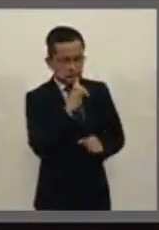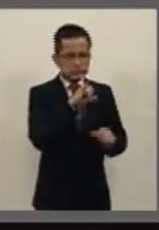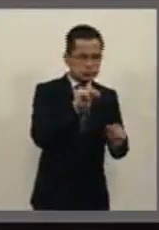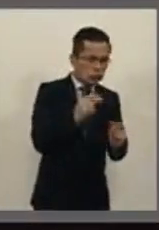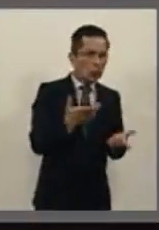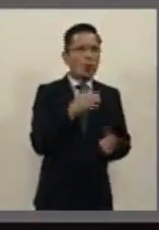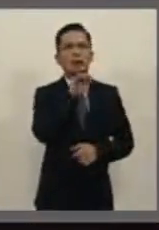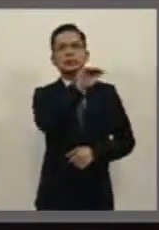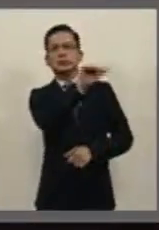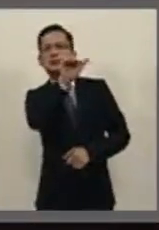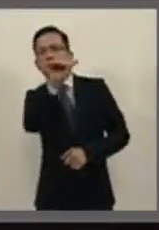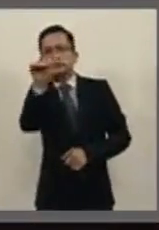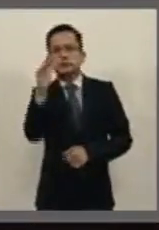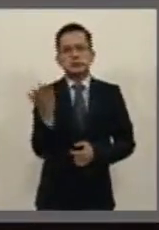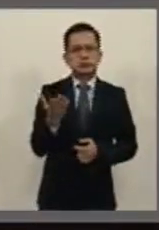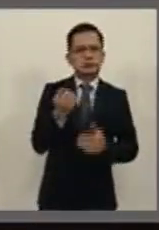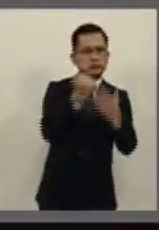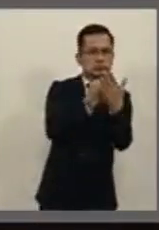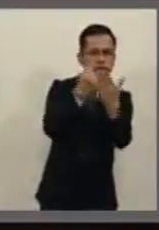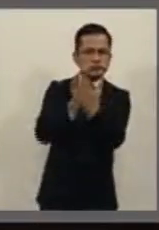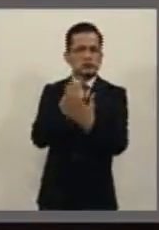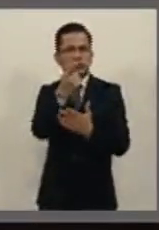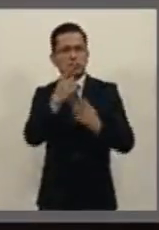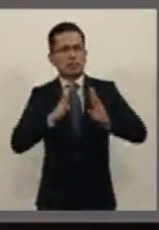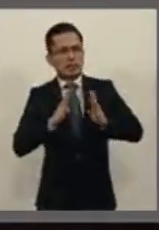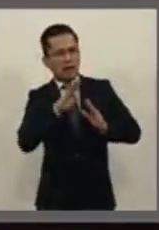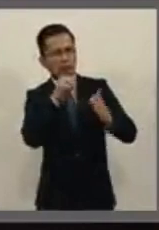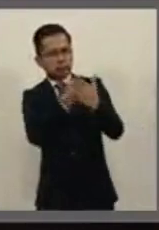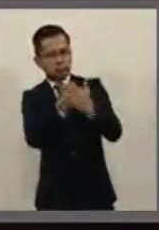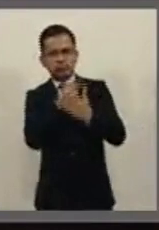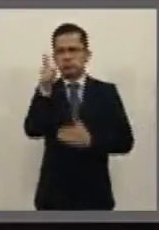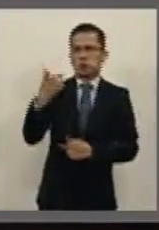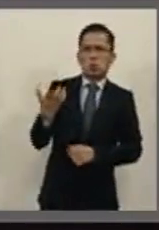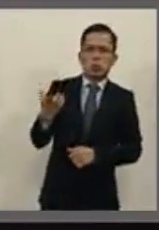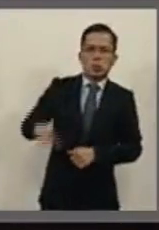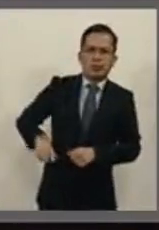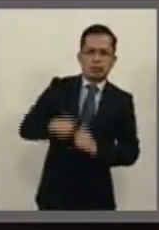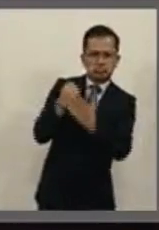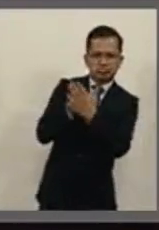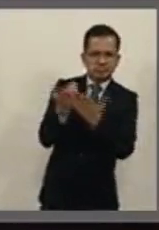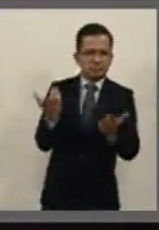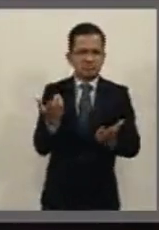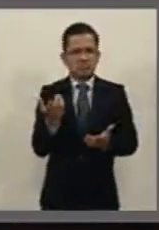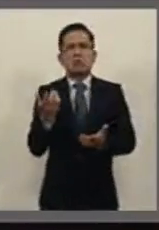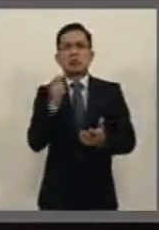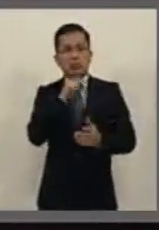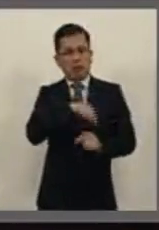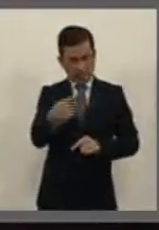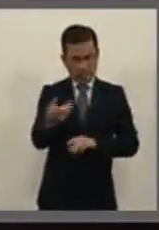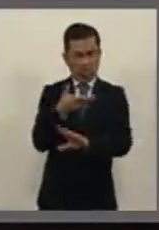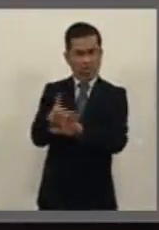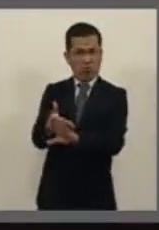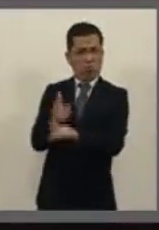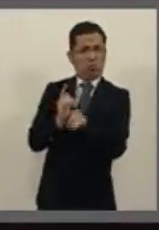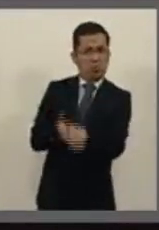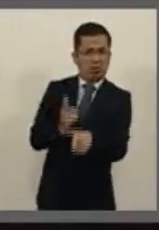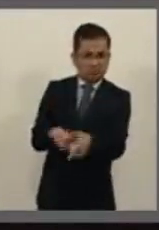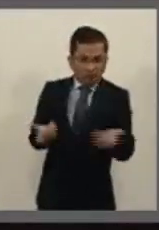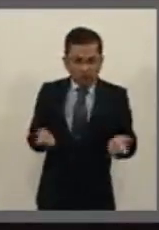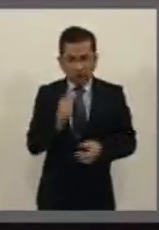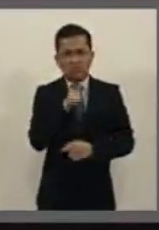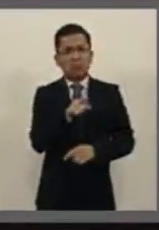tocando puertas, exigiéndole al ejército, exigiendo al gobierno, escuchando burlas, escuchando